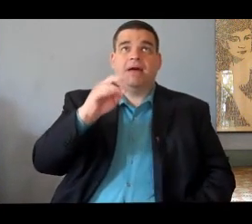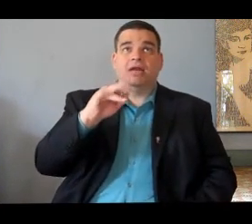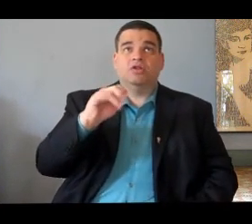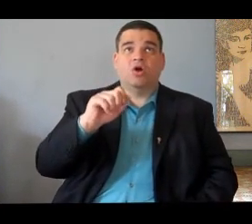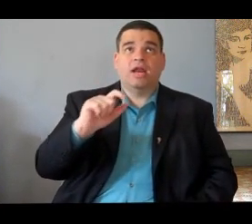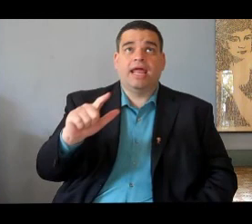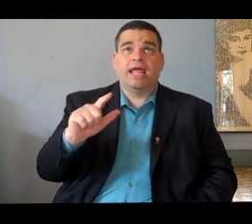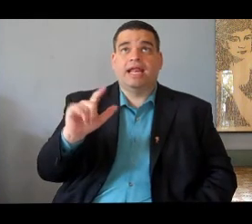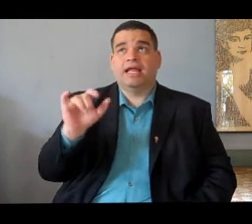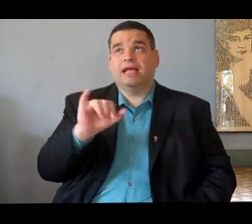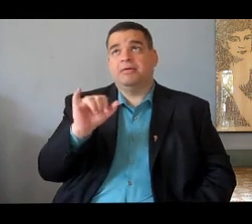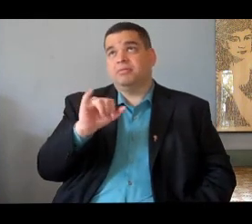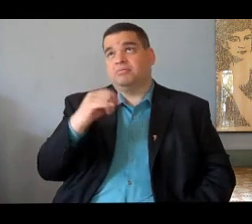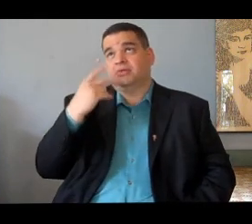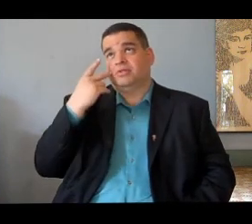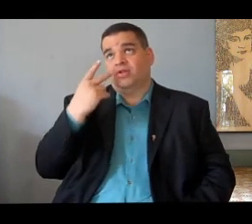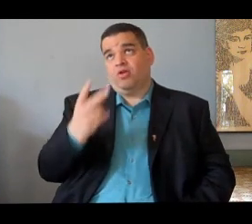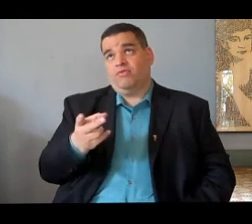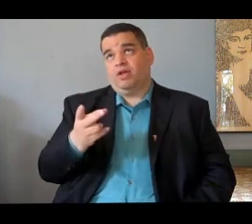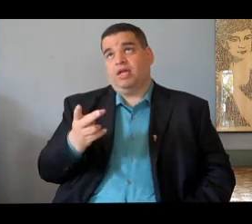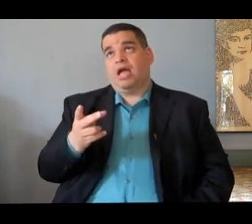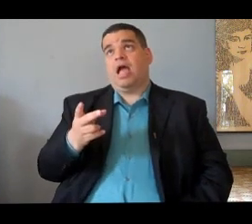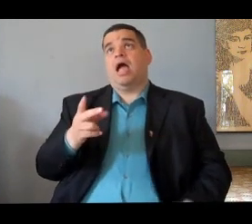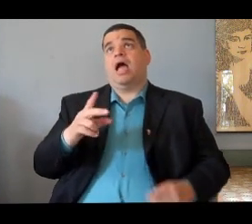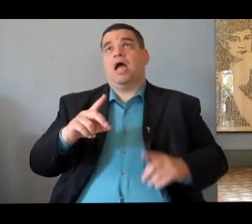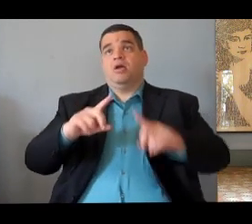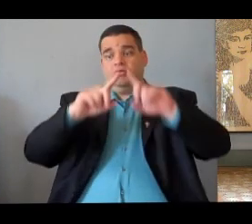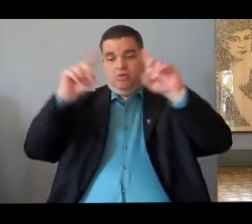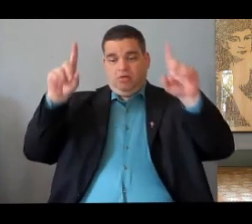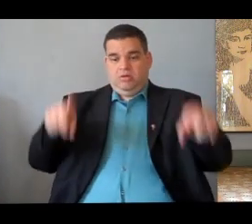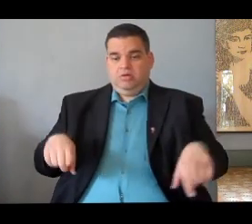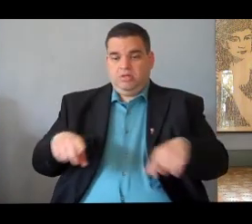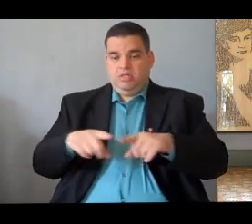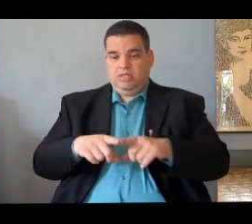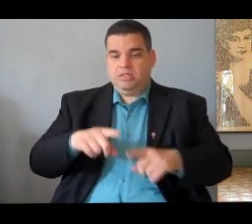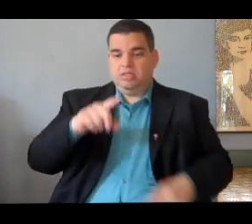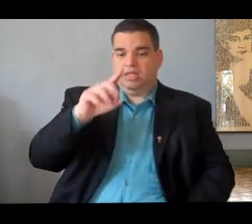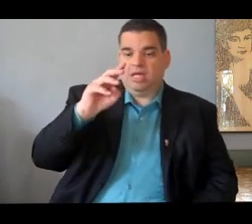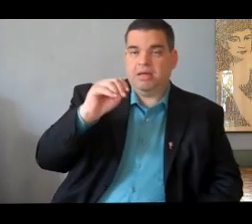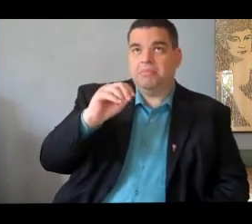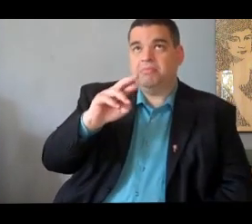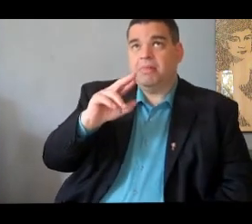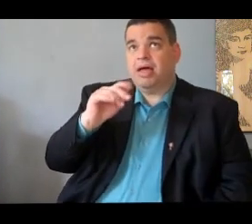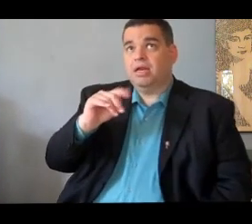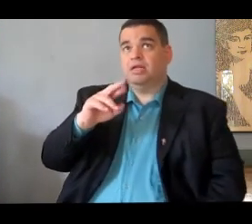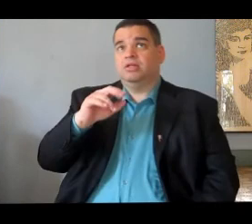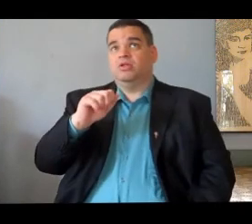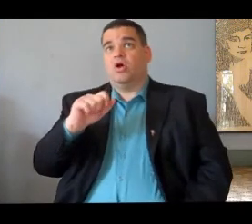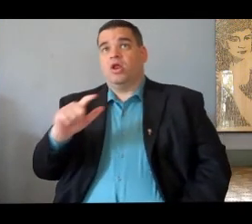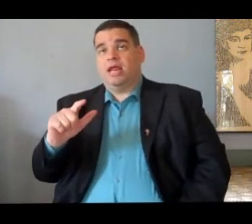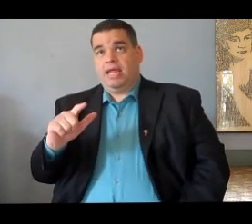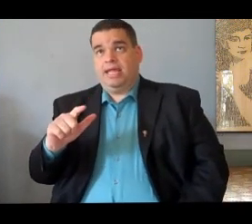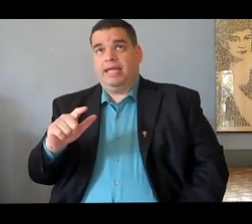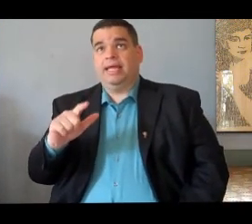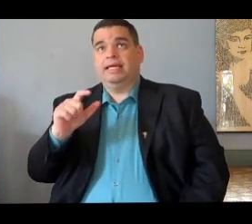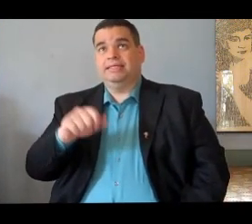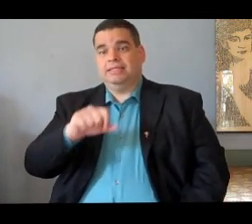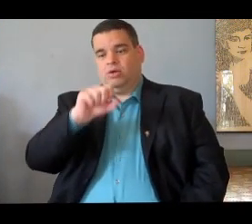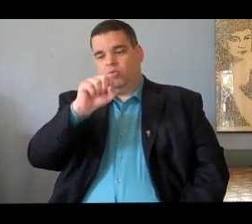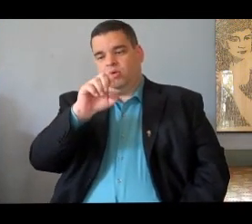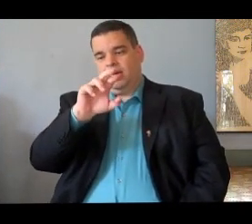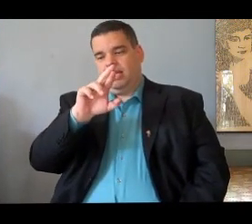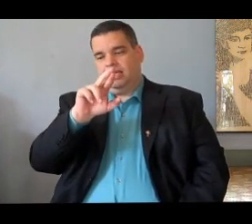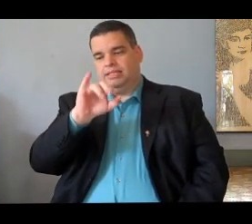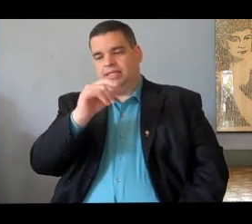ahí? Es que desde aquí no piezas, lo veo. Sí, hay unas piezas acá, a mano izquierda, de Martorell. Ah, no, sí que... Sí, es una serigrafía